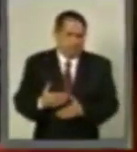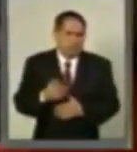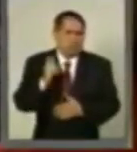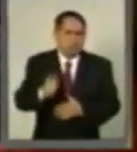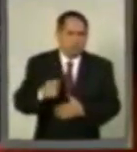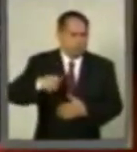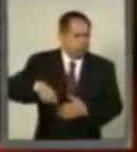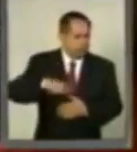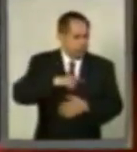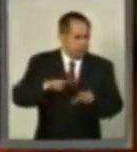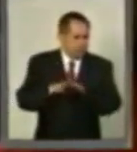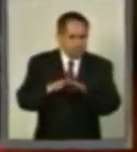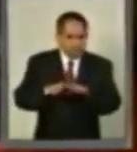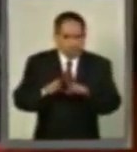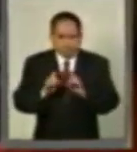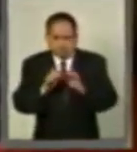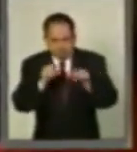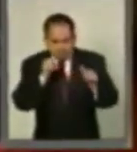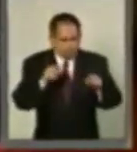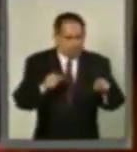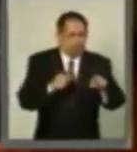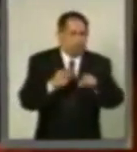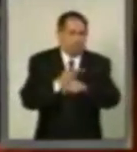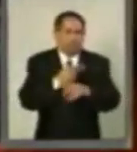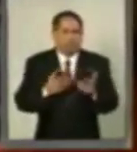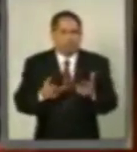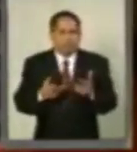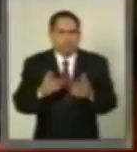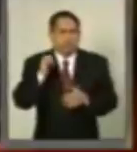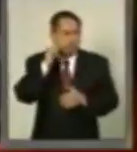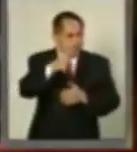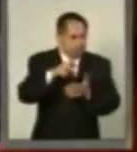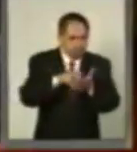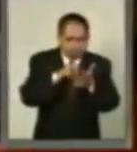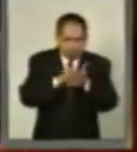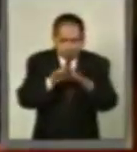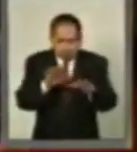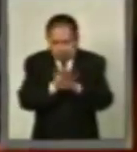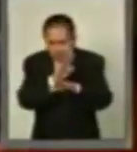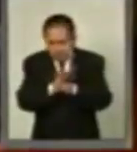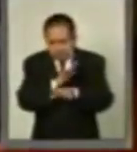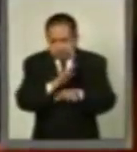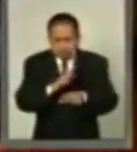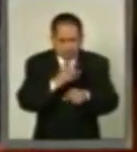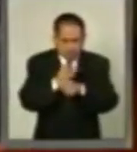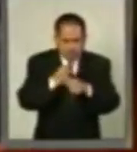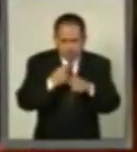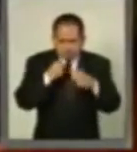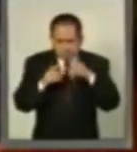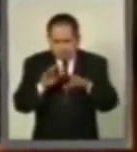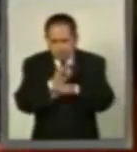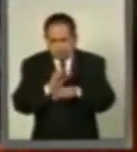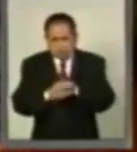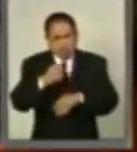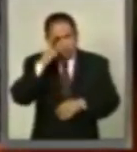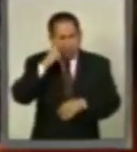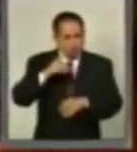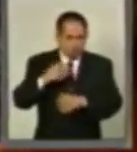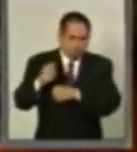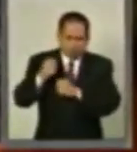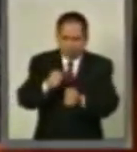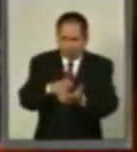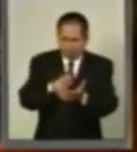Y que por supuesto hay que poner la atención para que si hay que hacer algunas otras consideraciones para hacerlo más fuerte,